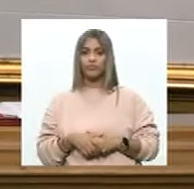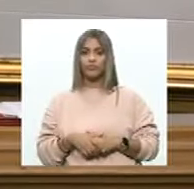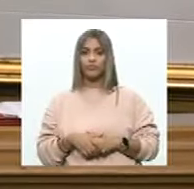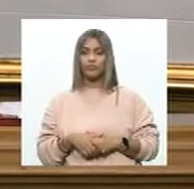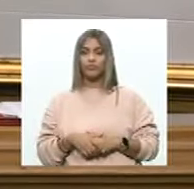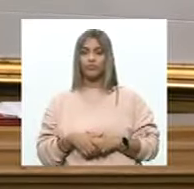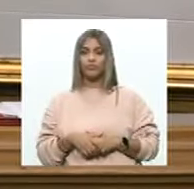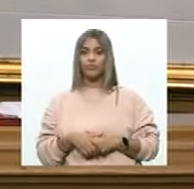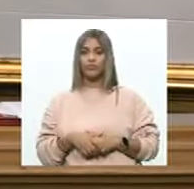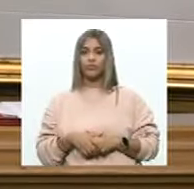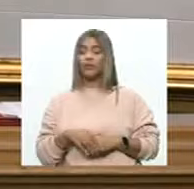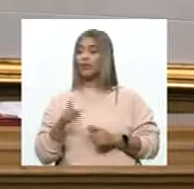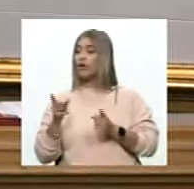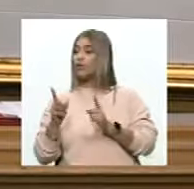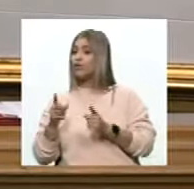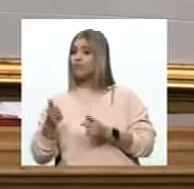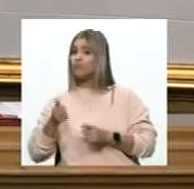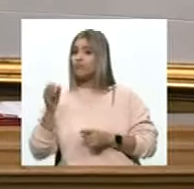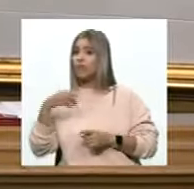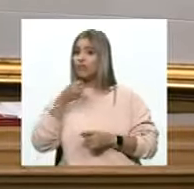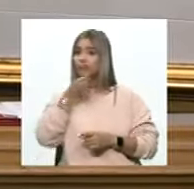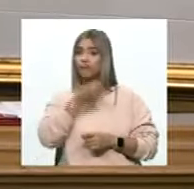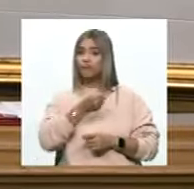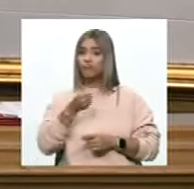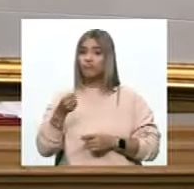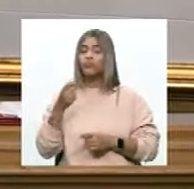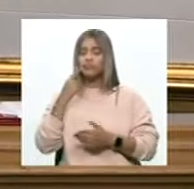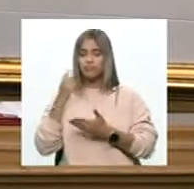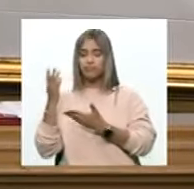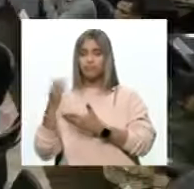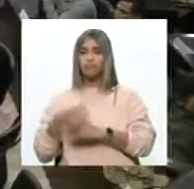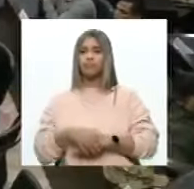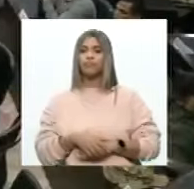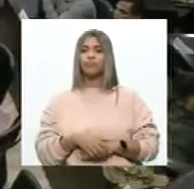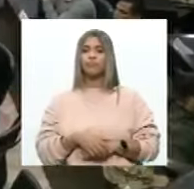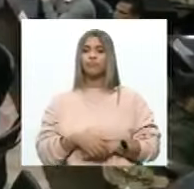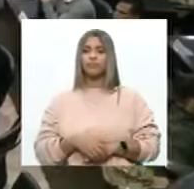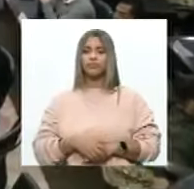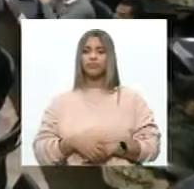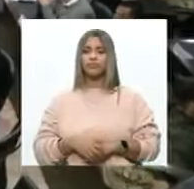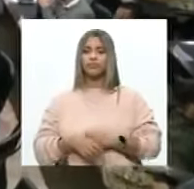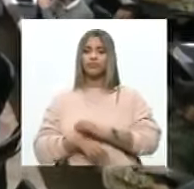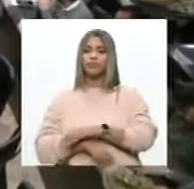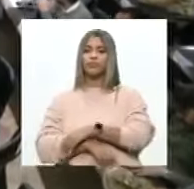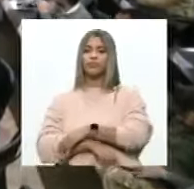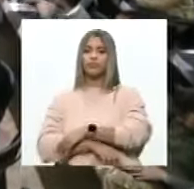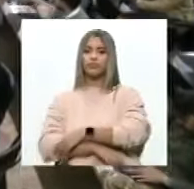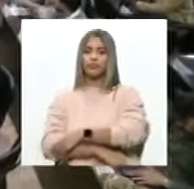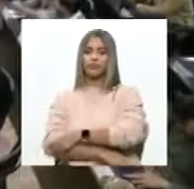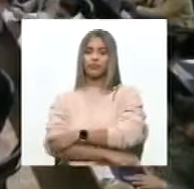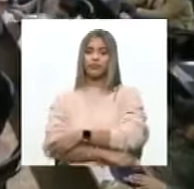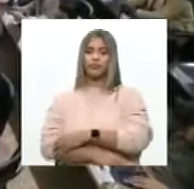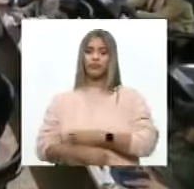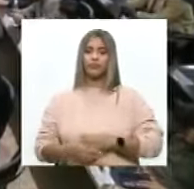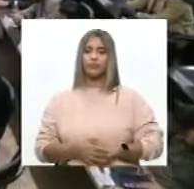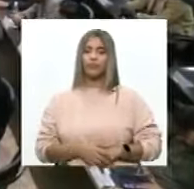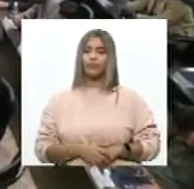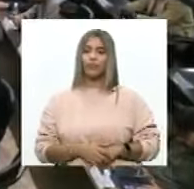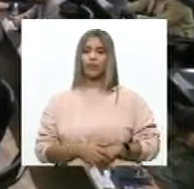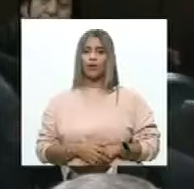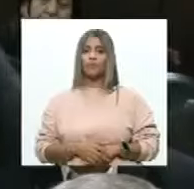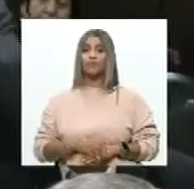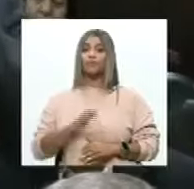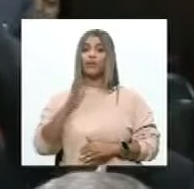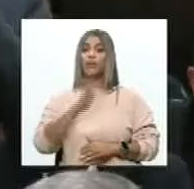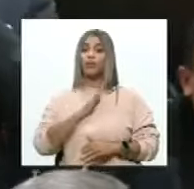¿Nadie más anotando el derecho de palabra? Adelante, doctor Campos. Bendiciones de Dios para